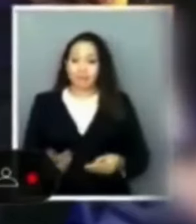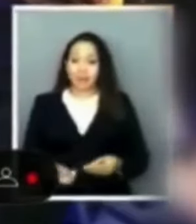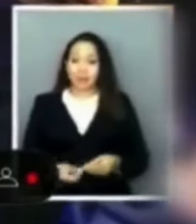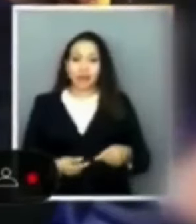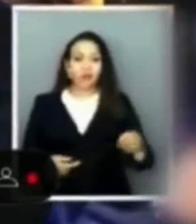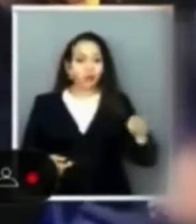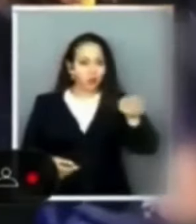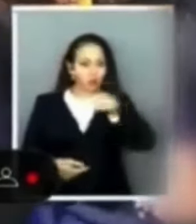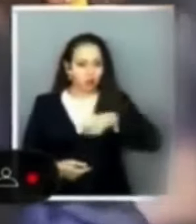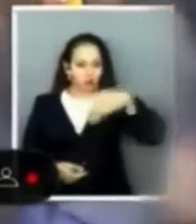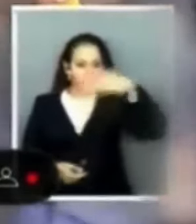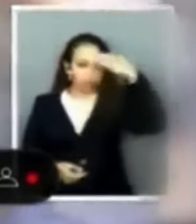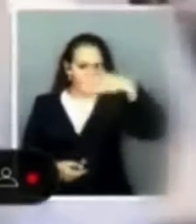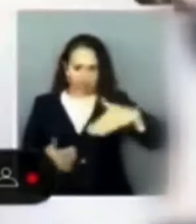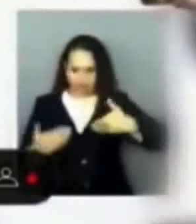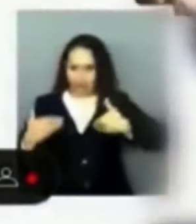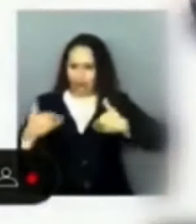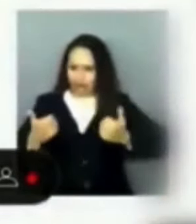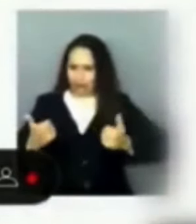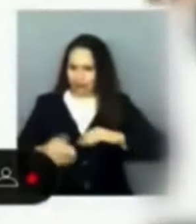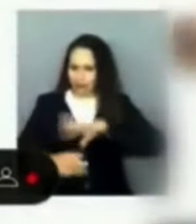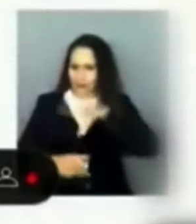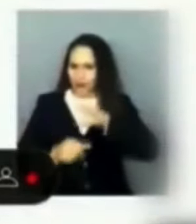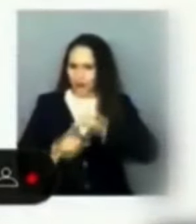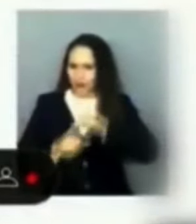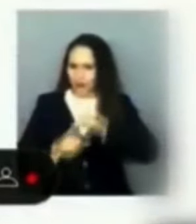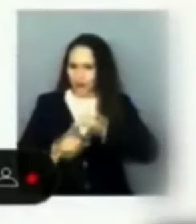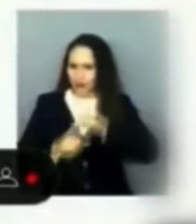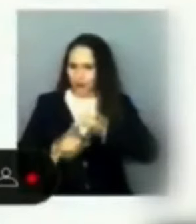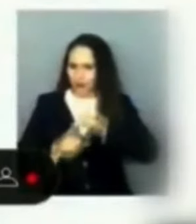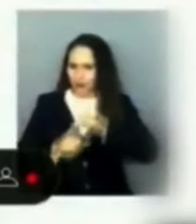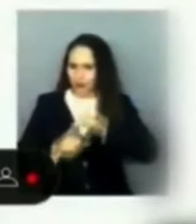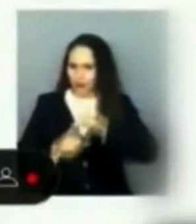ya comprende que ese fue el mandato del pueblo.